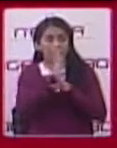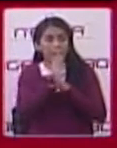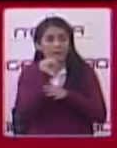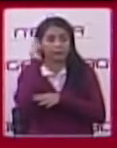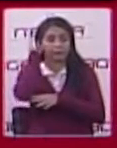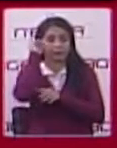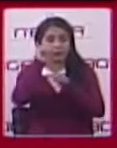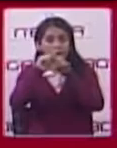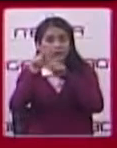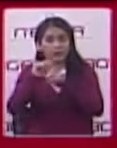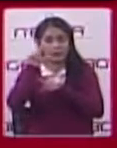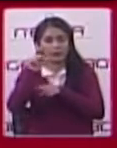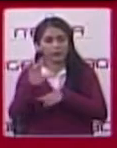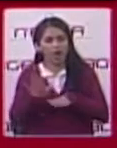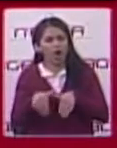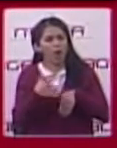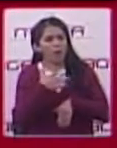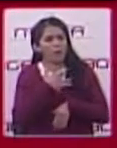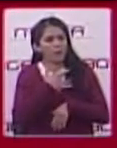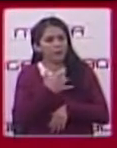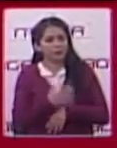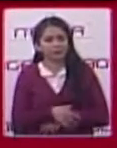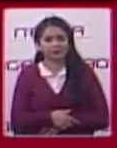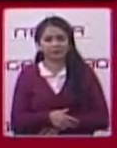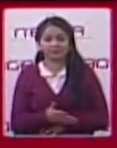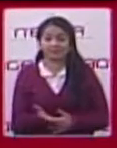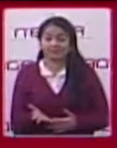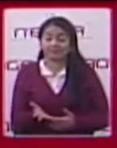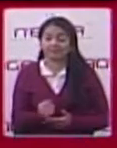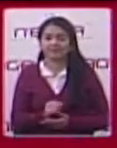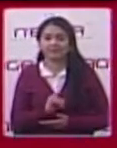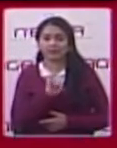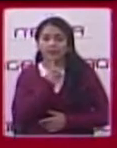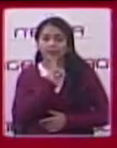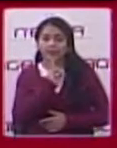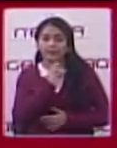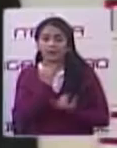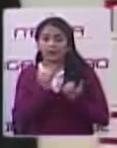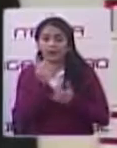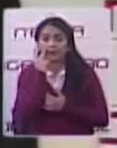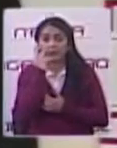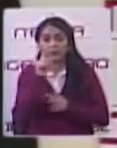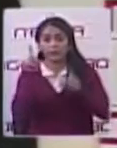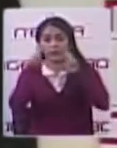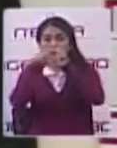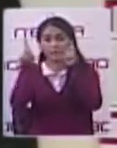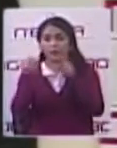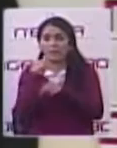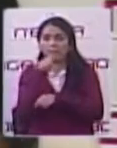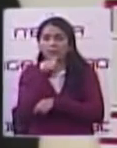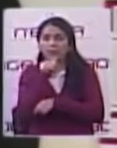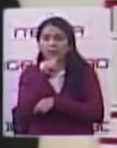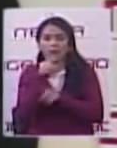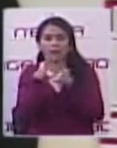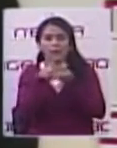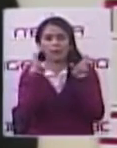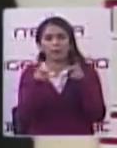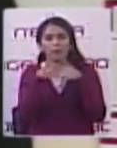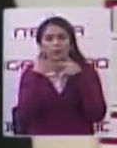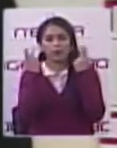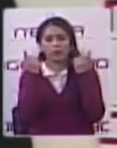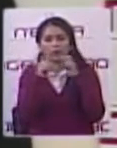es interesante ver realmente lo que está sucediendo en Estados Unidos, tanto en el sector privado como en el público en sí,